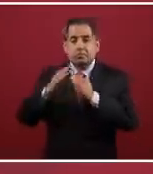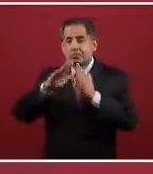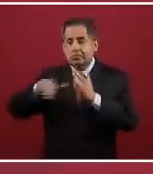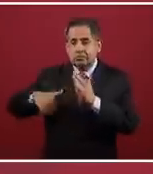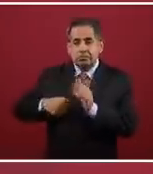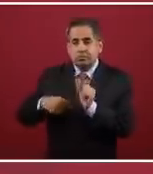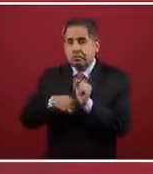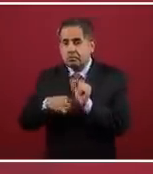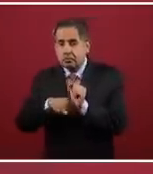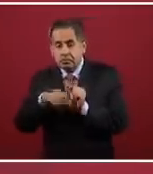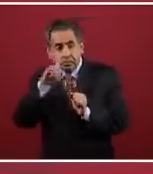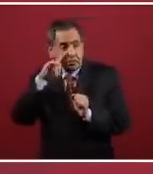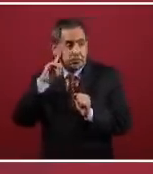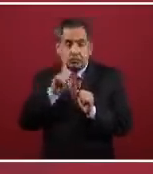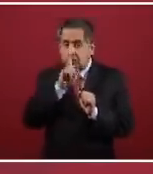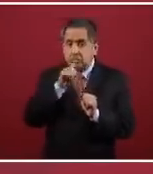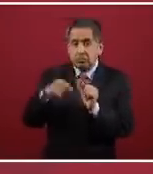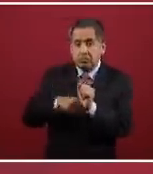clandestinas